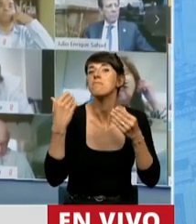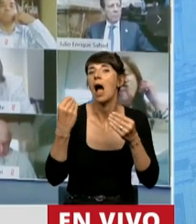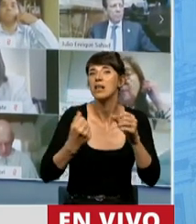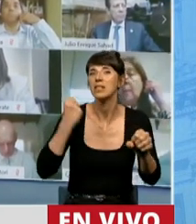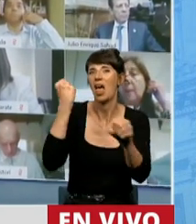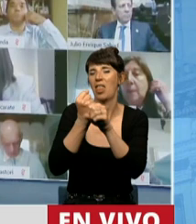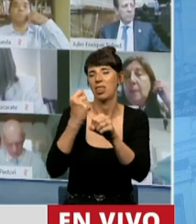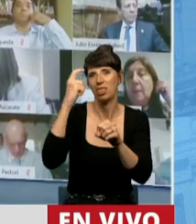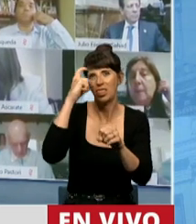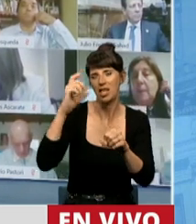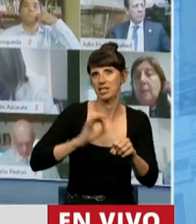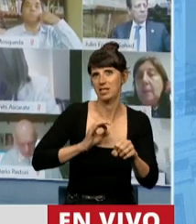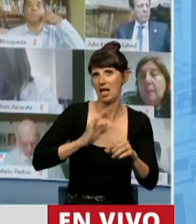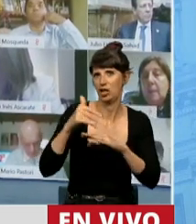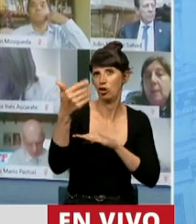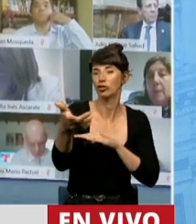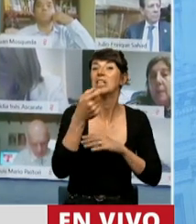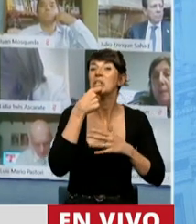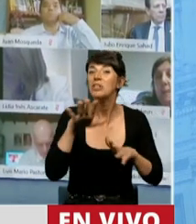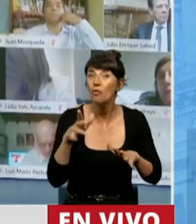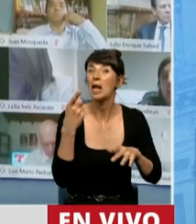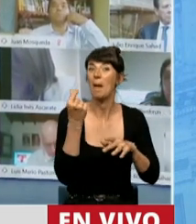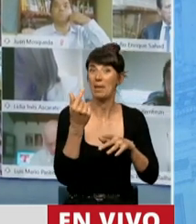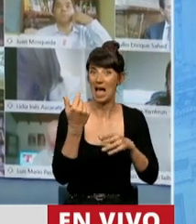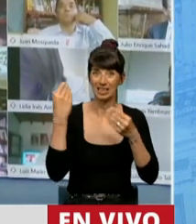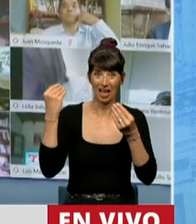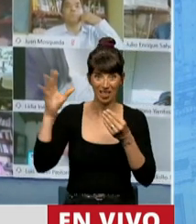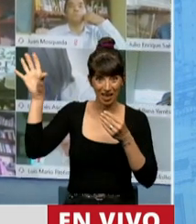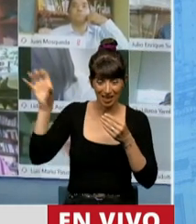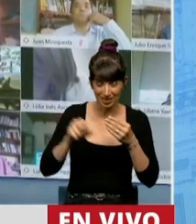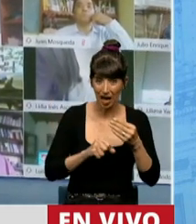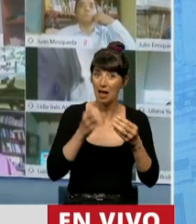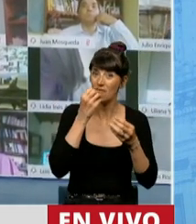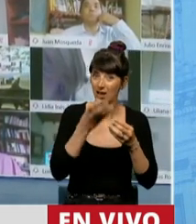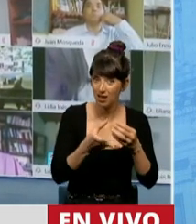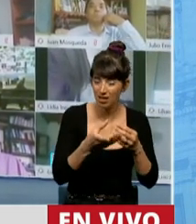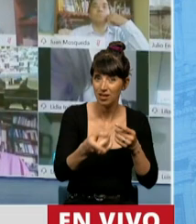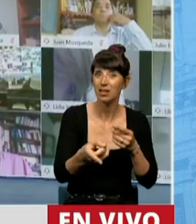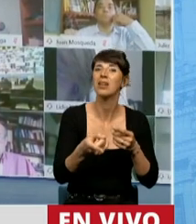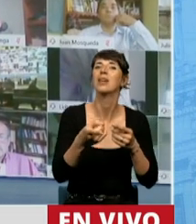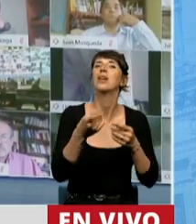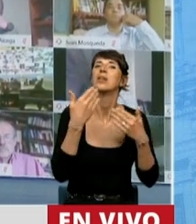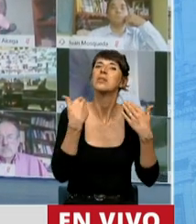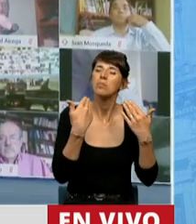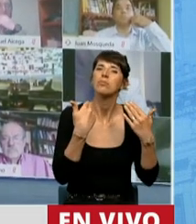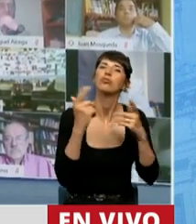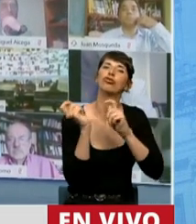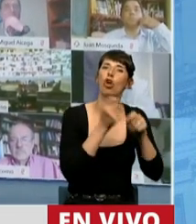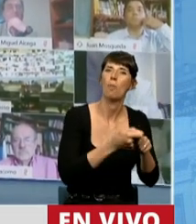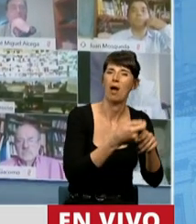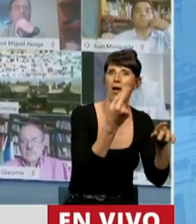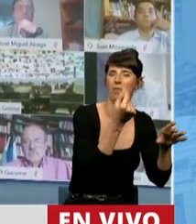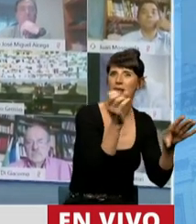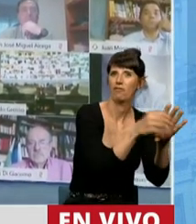caso de que los fondos de blanqueo no alcanzara se estableció utilizar el fondo de garantías de